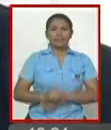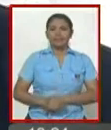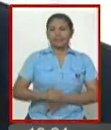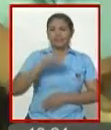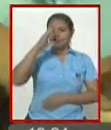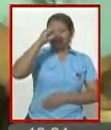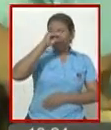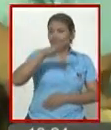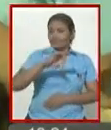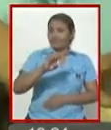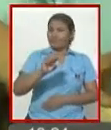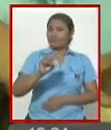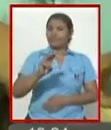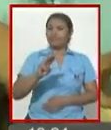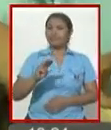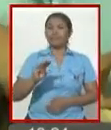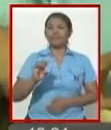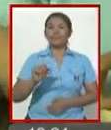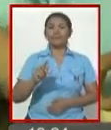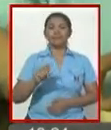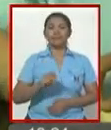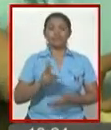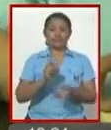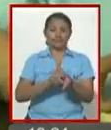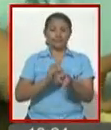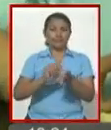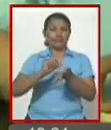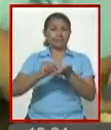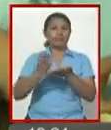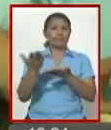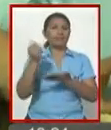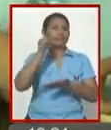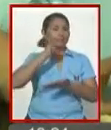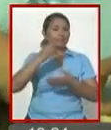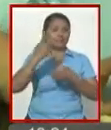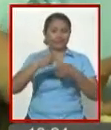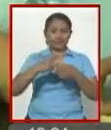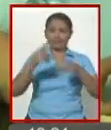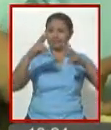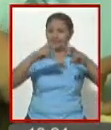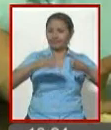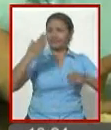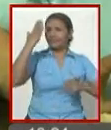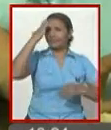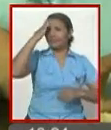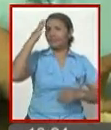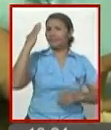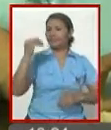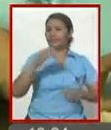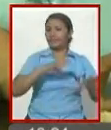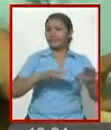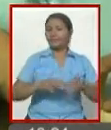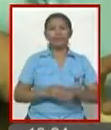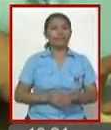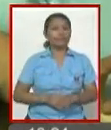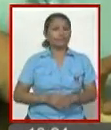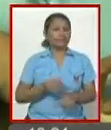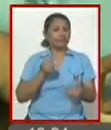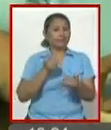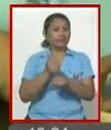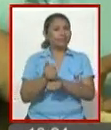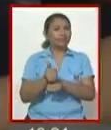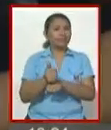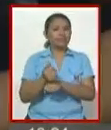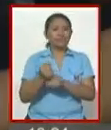del niño sebastián y si ya pis médico cirujano a quien participó en la operación es investigada por la presunta comisión del delito de lesiones